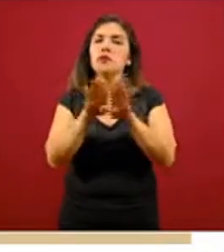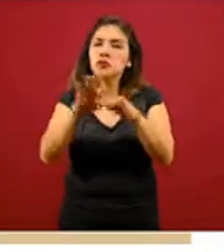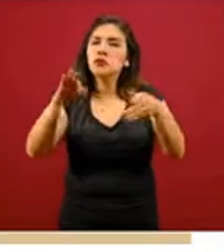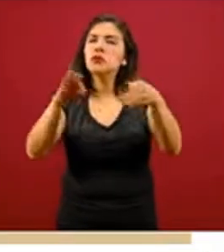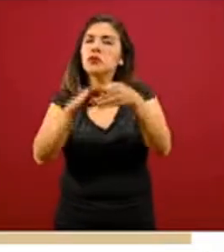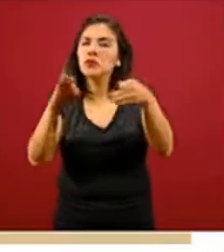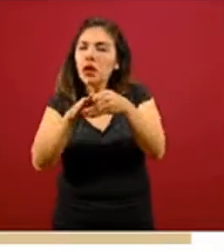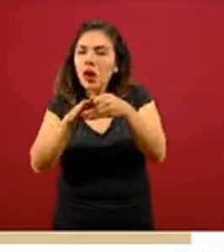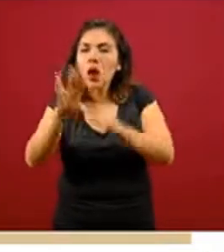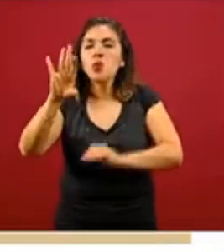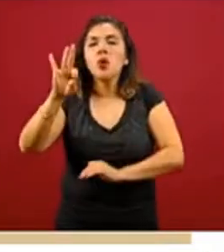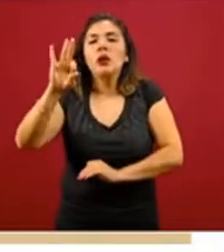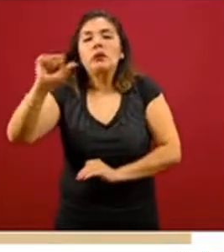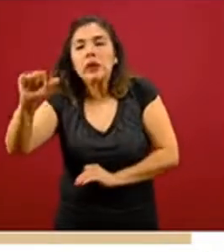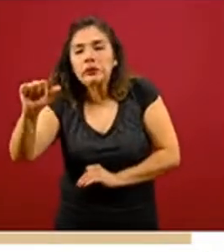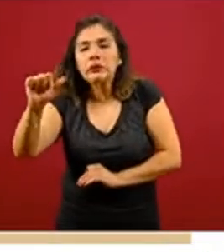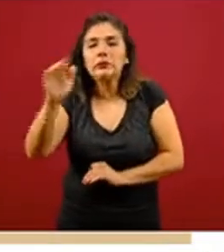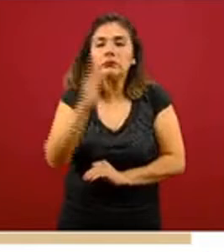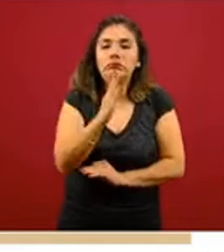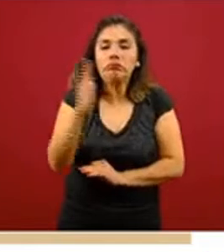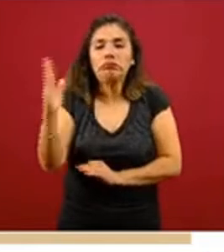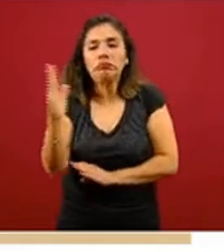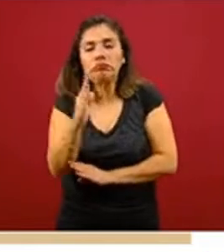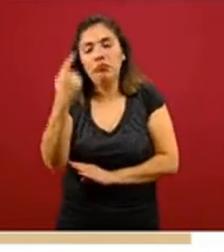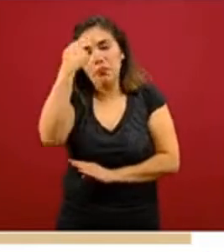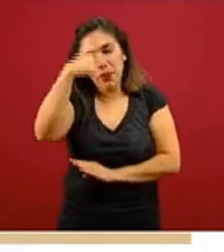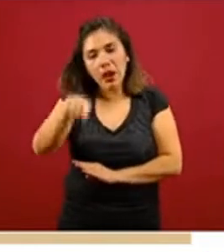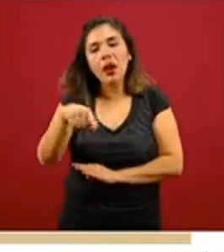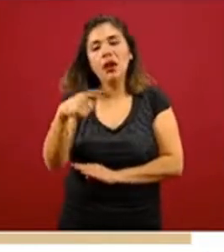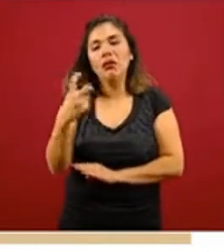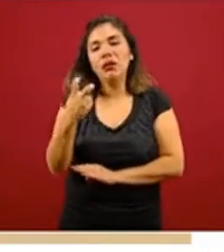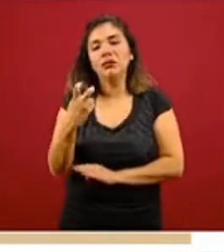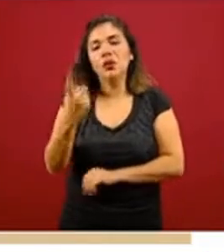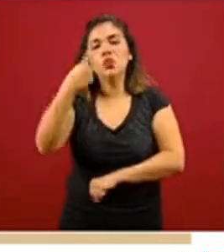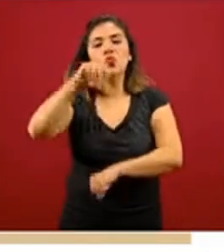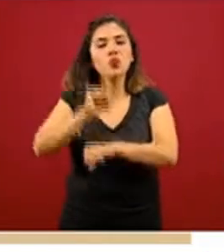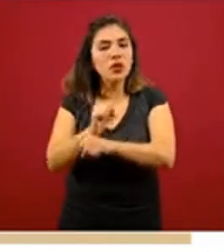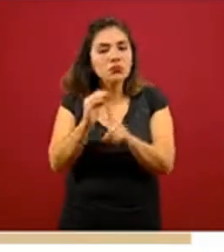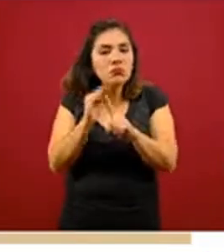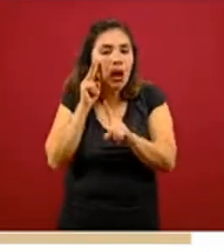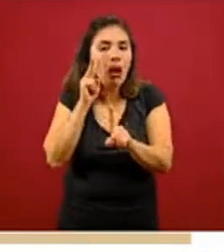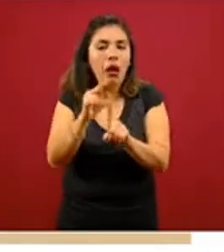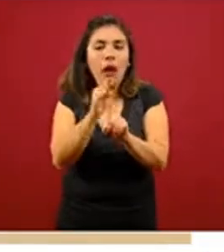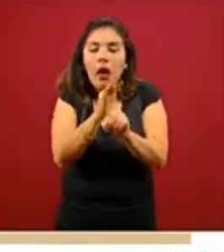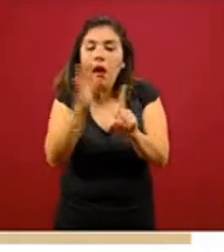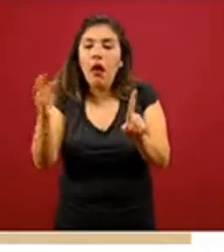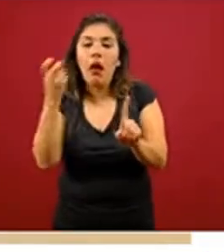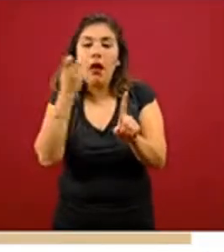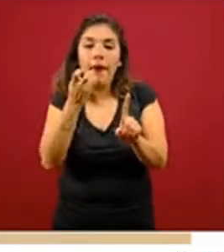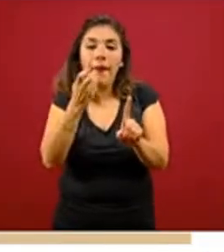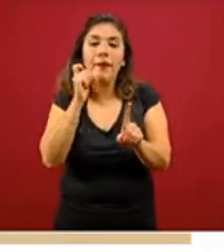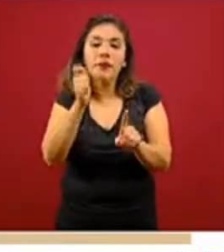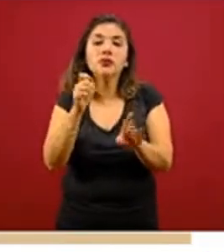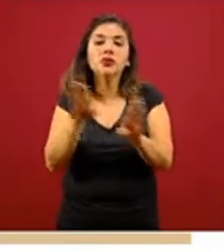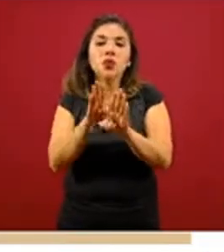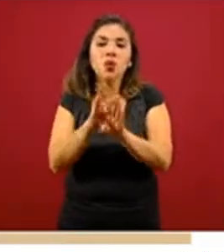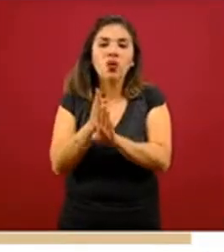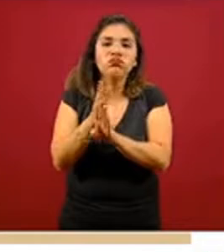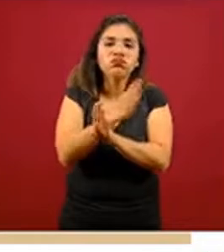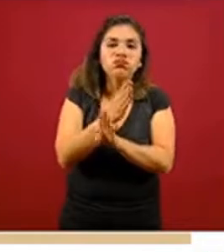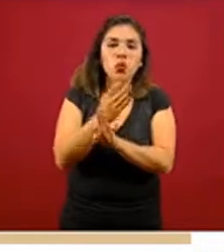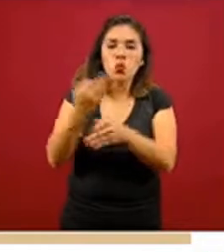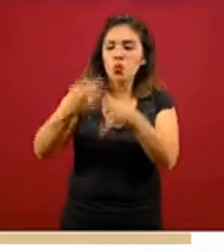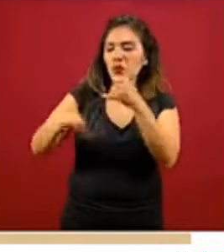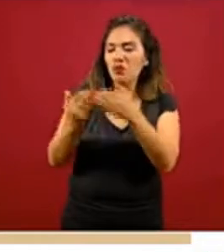ese 46% que veíamos para una semana en específico, y que sobre todo ha sido de las últimas 2 o